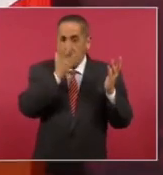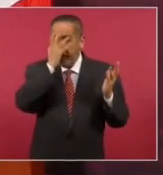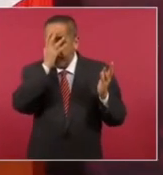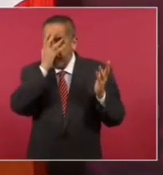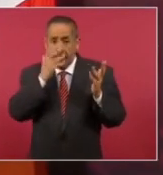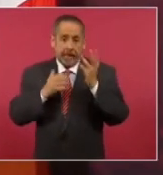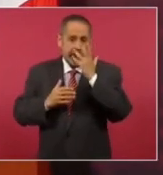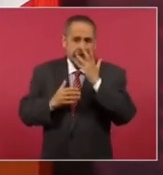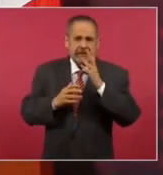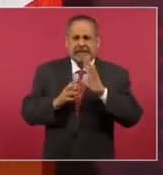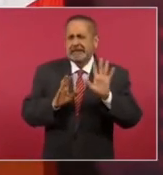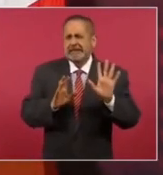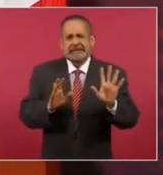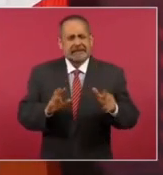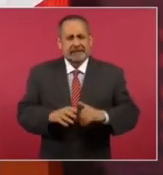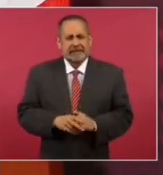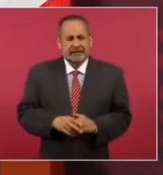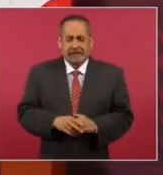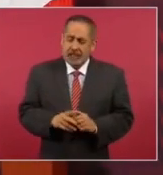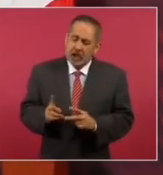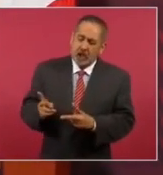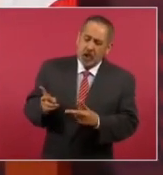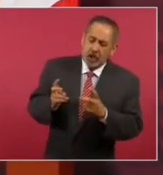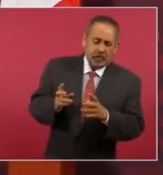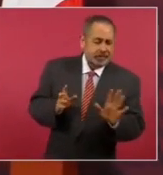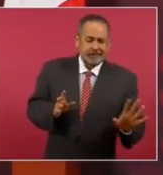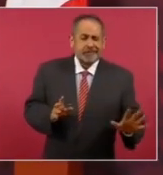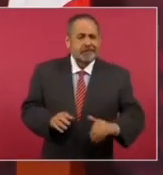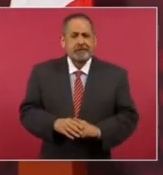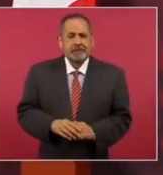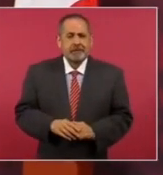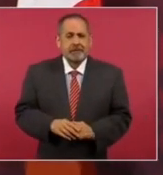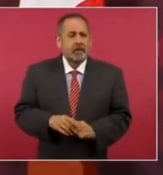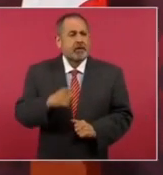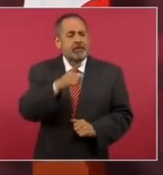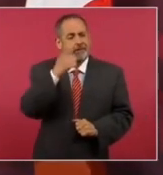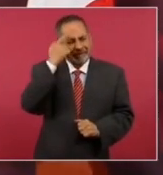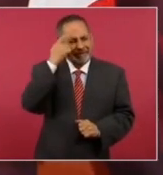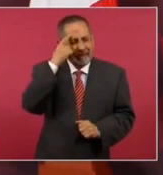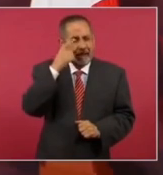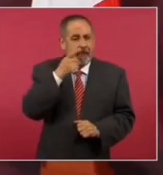Ya hemos hablado de que solo el robalo anda en dos aguas.